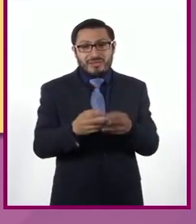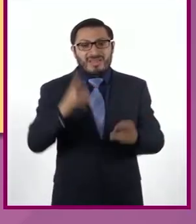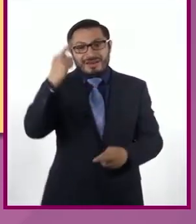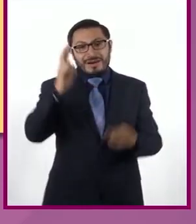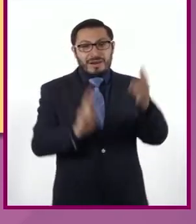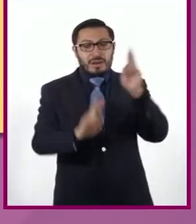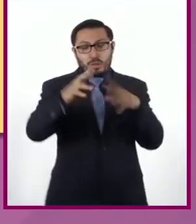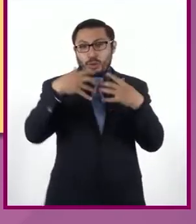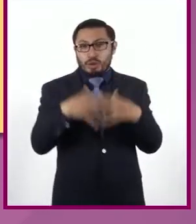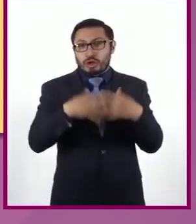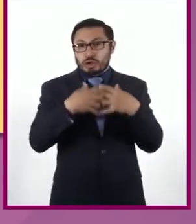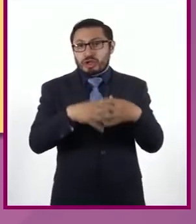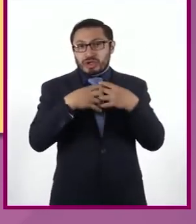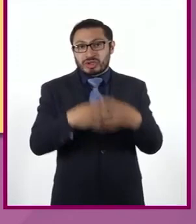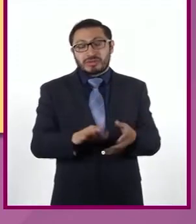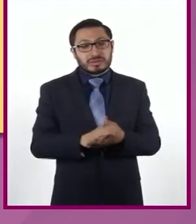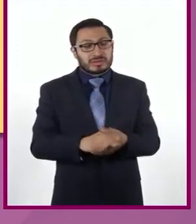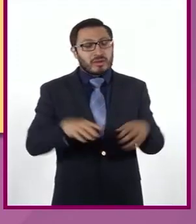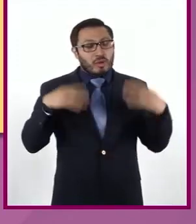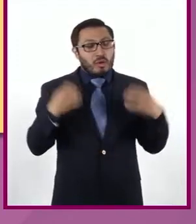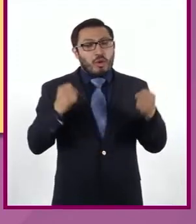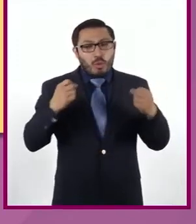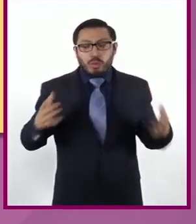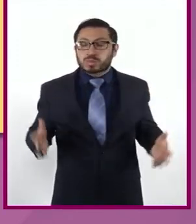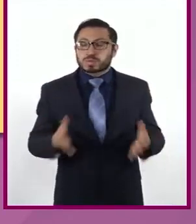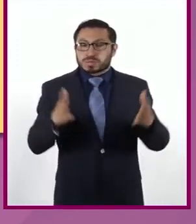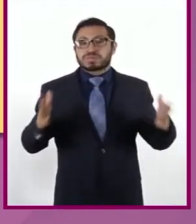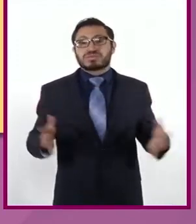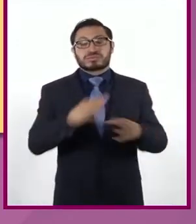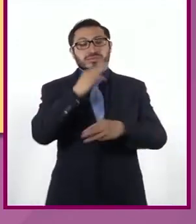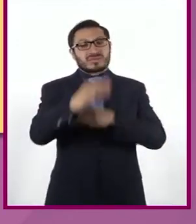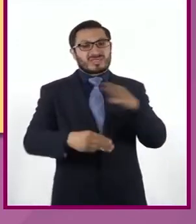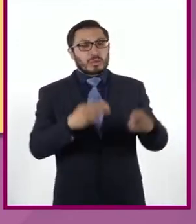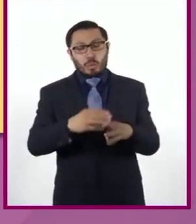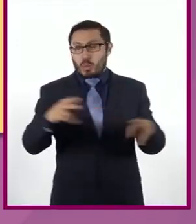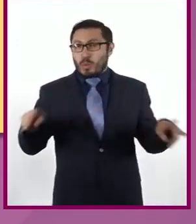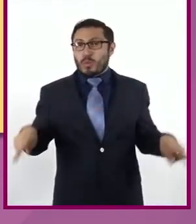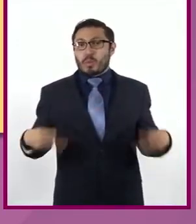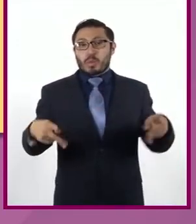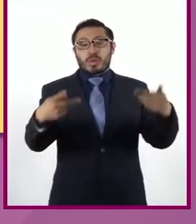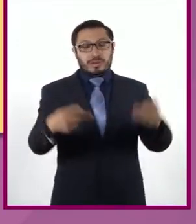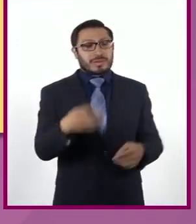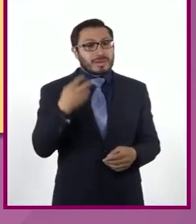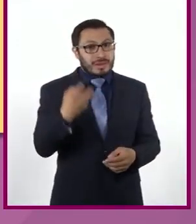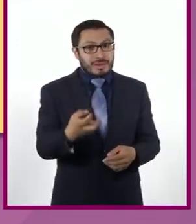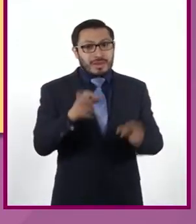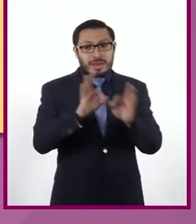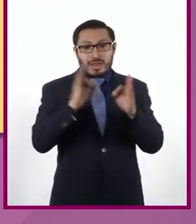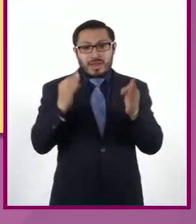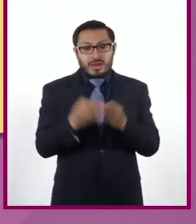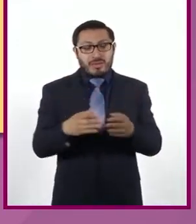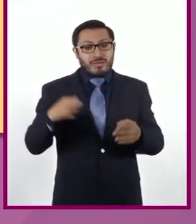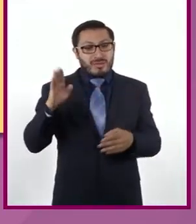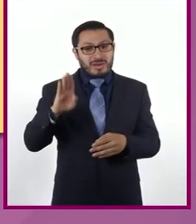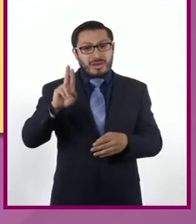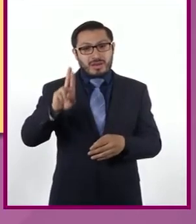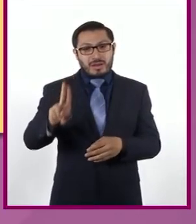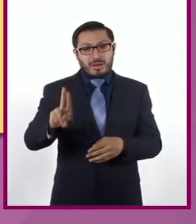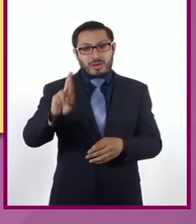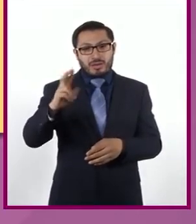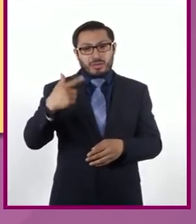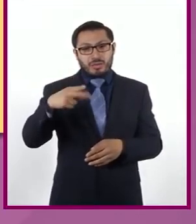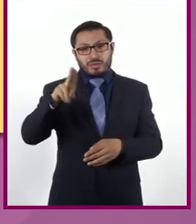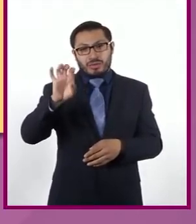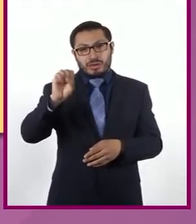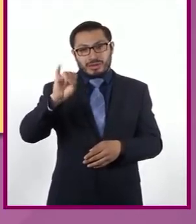Revolución Industrial y dio un fuerte impulso al comercio mundial. De esta manera, la burguesía se fortaleció y